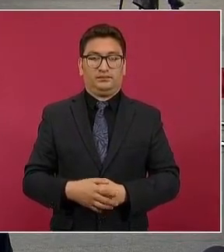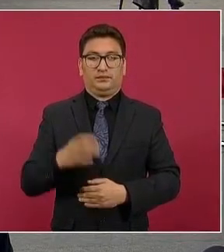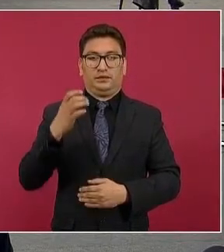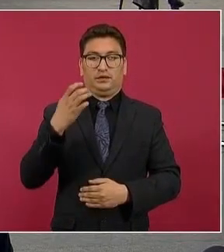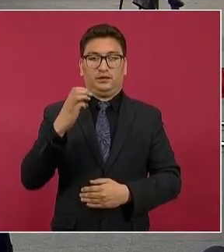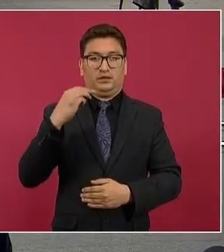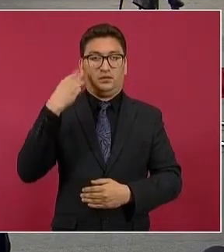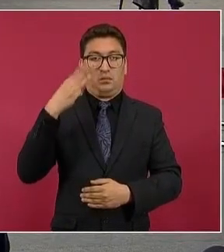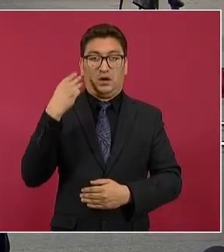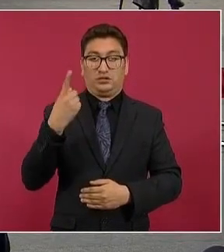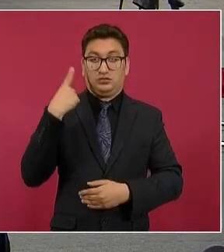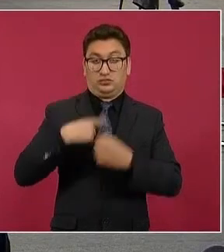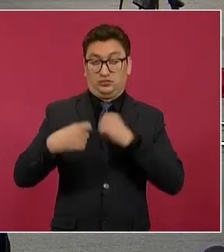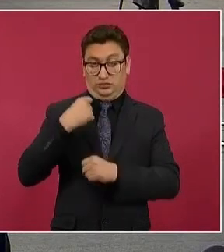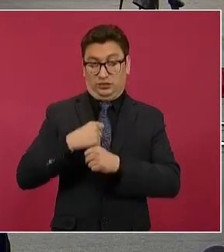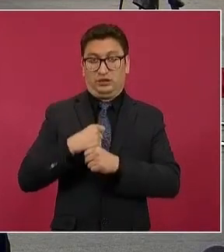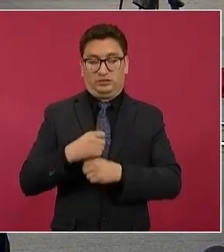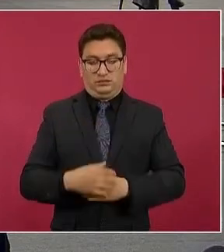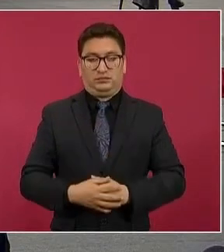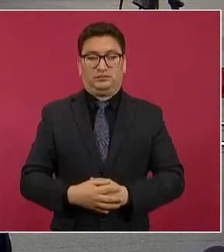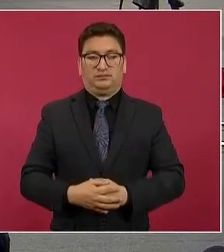enero-marzo del año pasado,